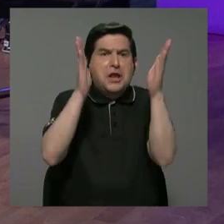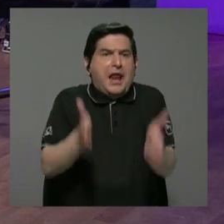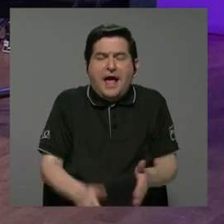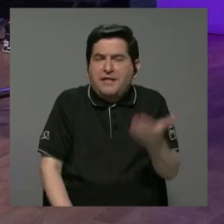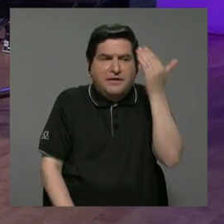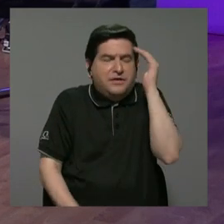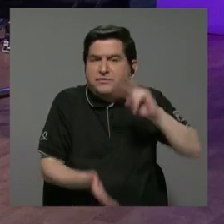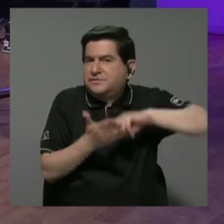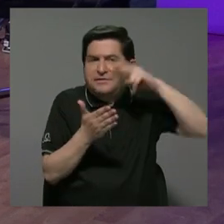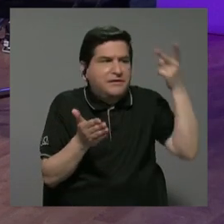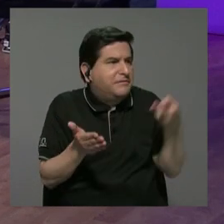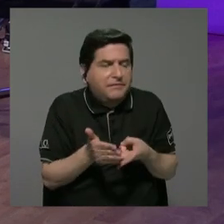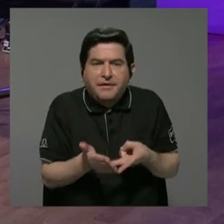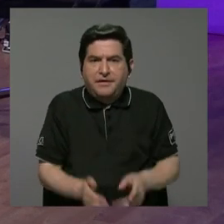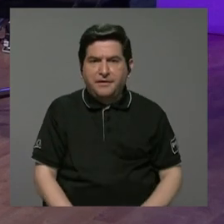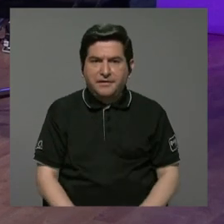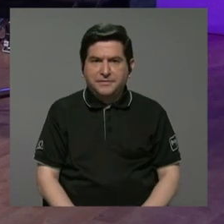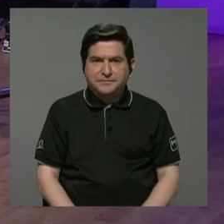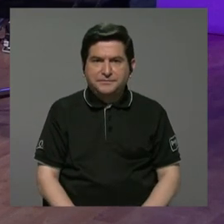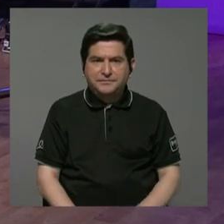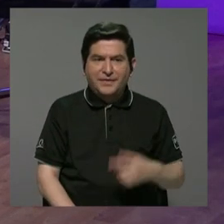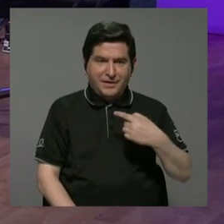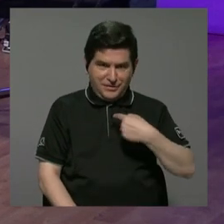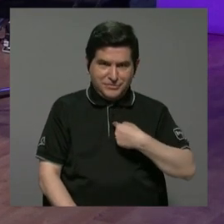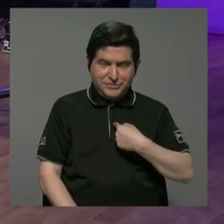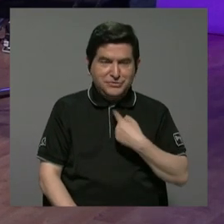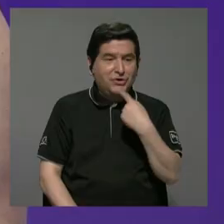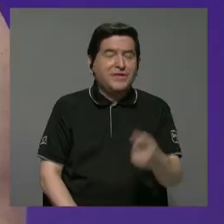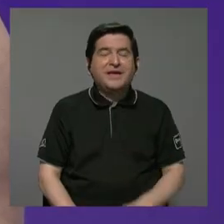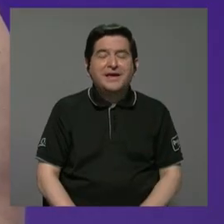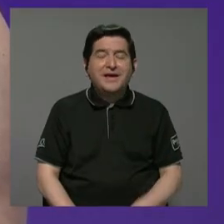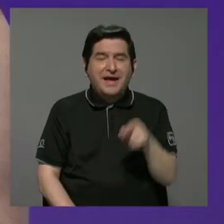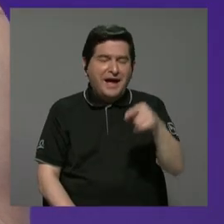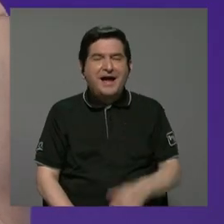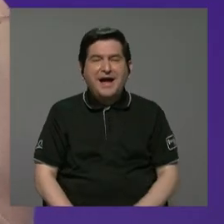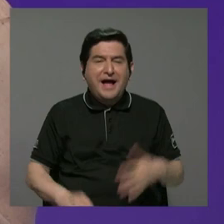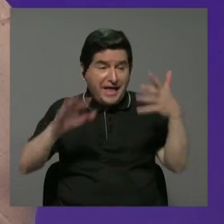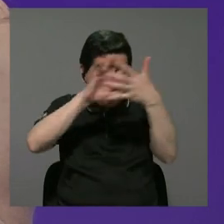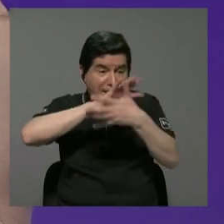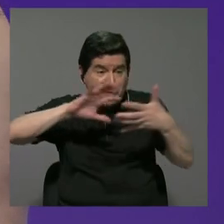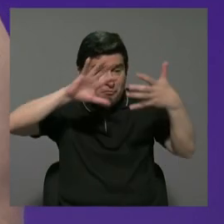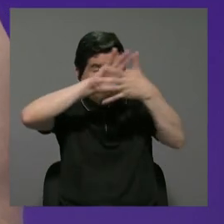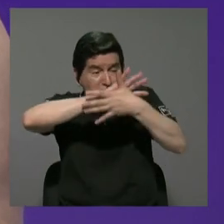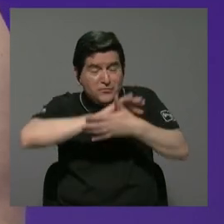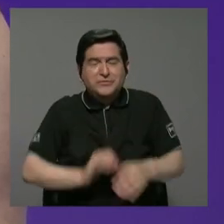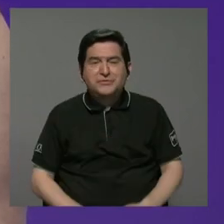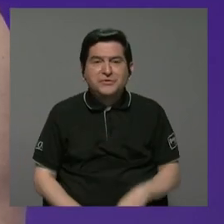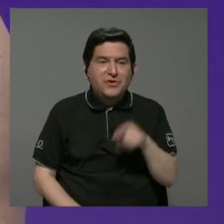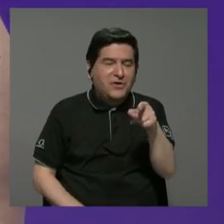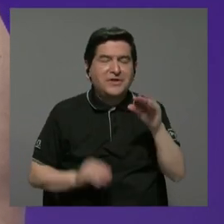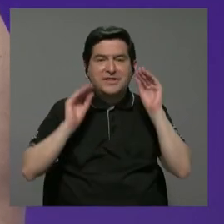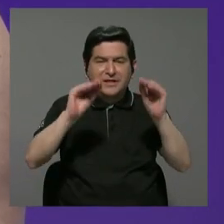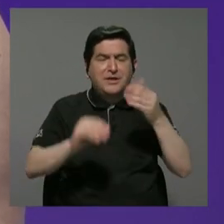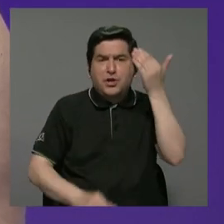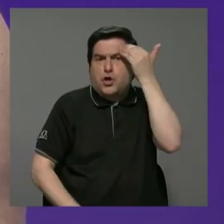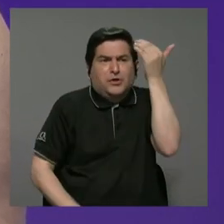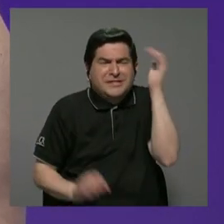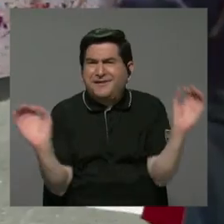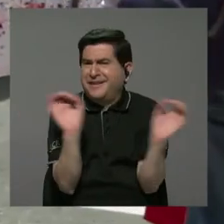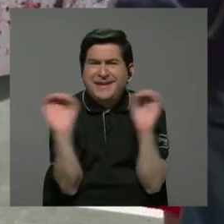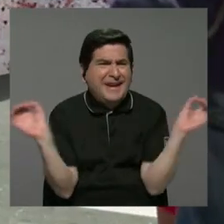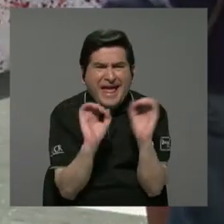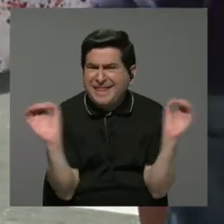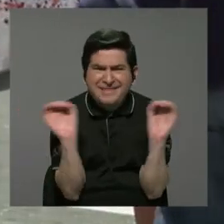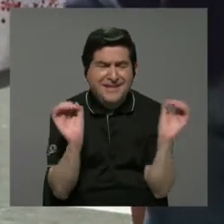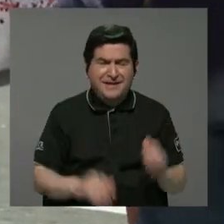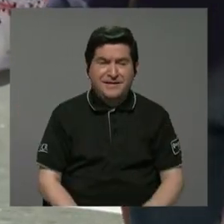en qué consiste. Además dijo que... Yo ahora le puse el laberinto de la educación en lugar de la ruta, porque no hay, o sea, no se sabe nada.